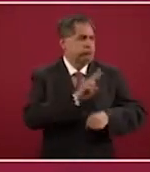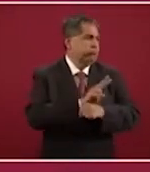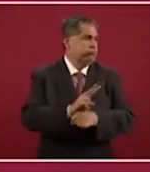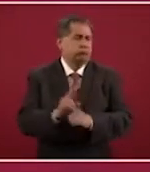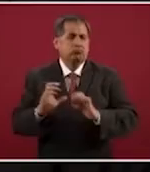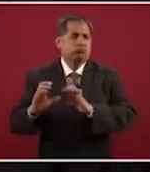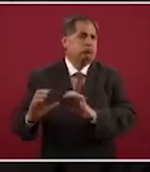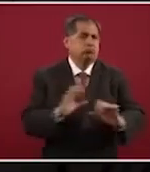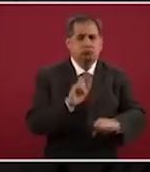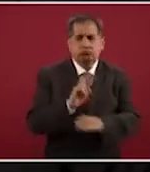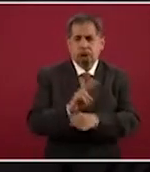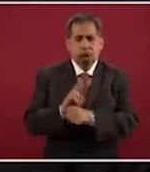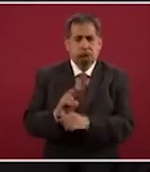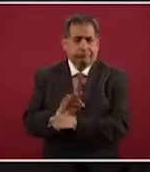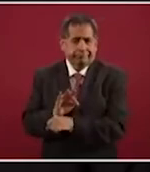territorial,